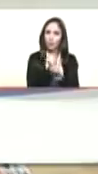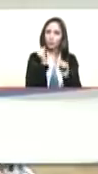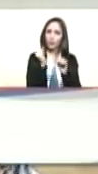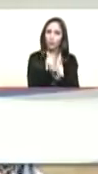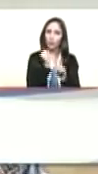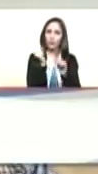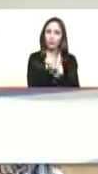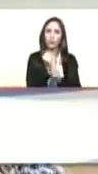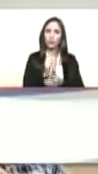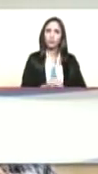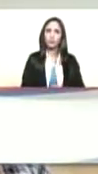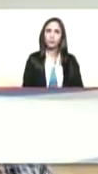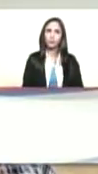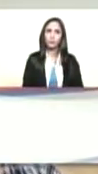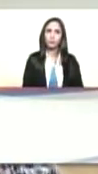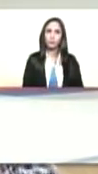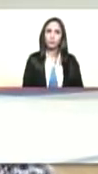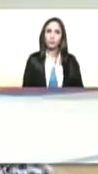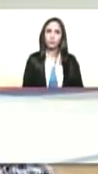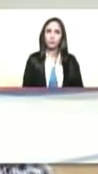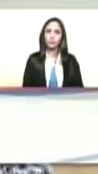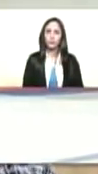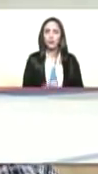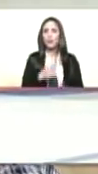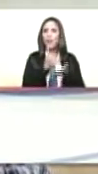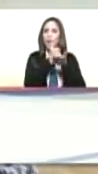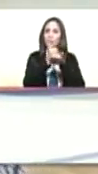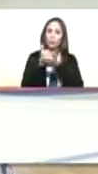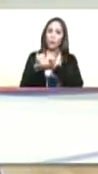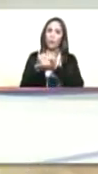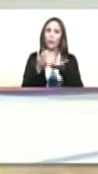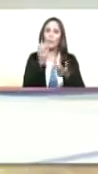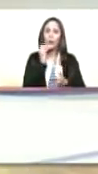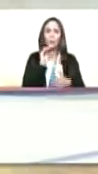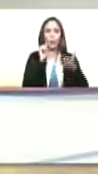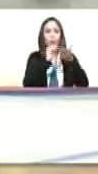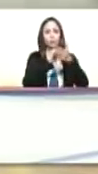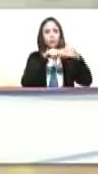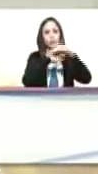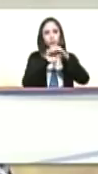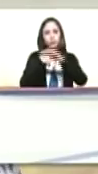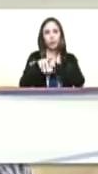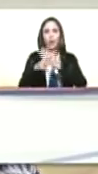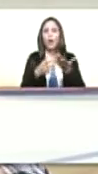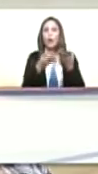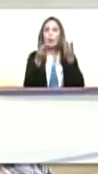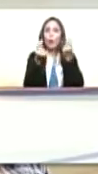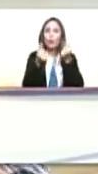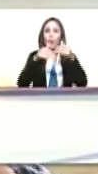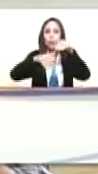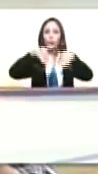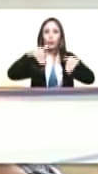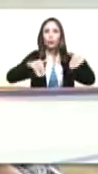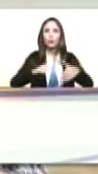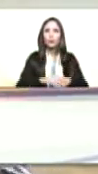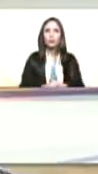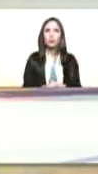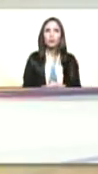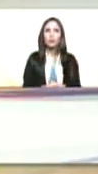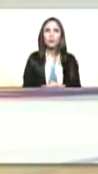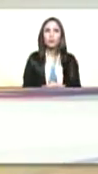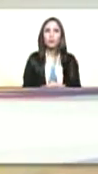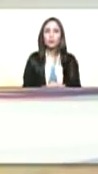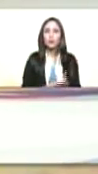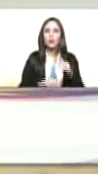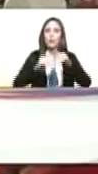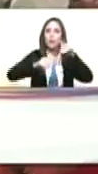la caracterización de su calle para saber casa por casa cuántos votos tenemos para ir a una gran victoria el